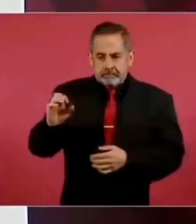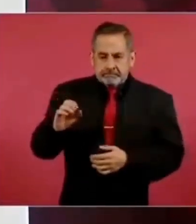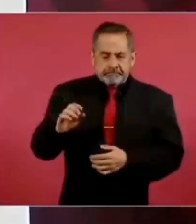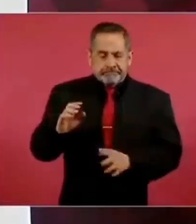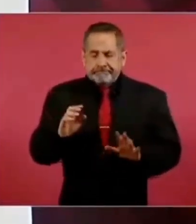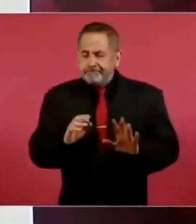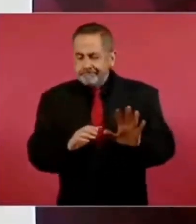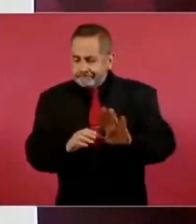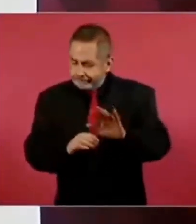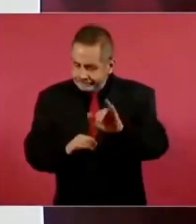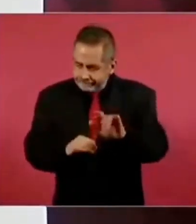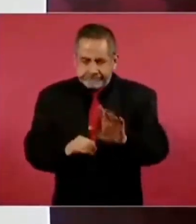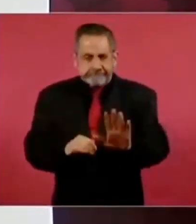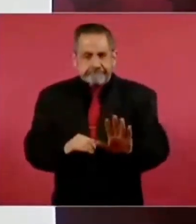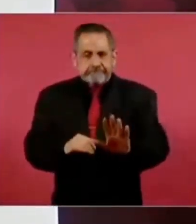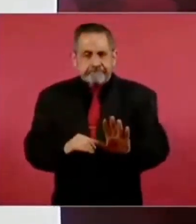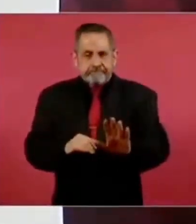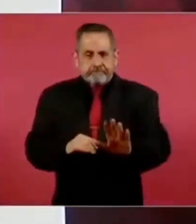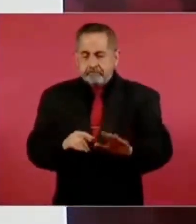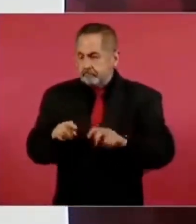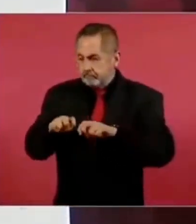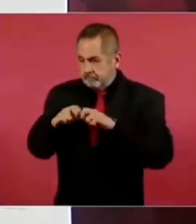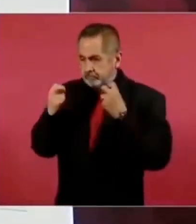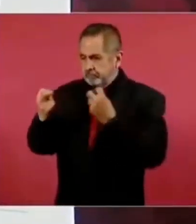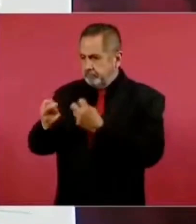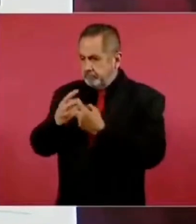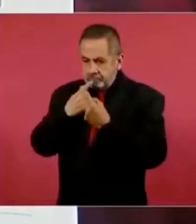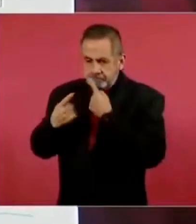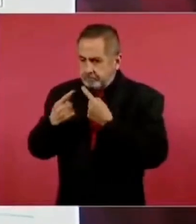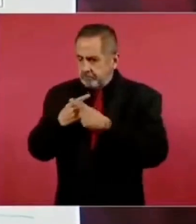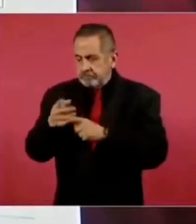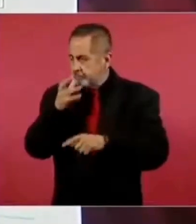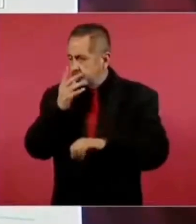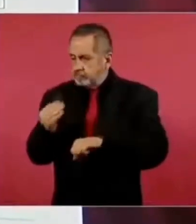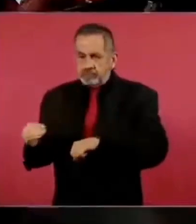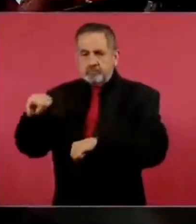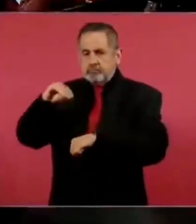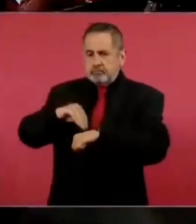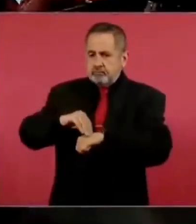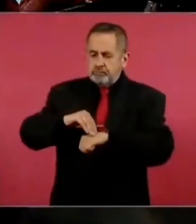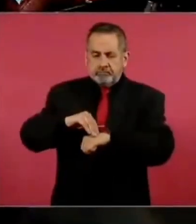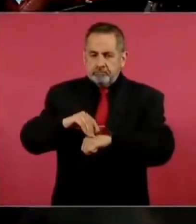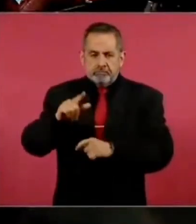cuando es el Consejo, pues el presidente